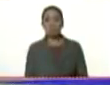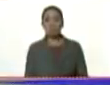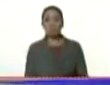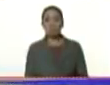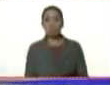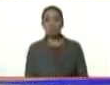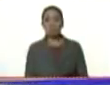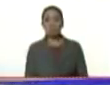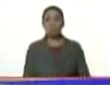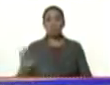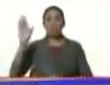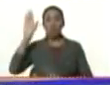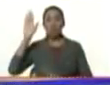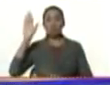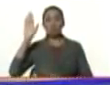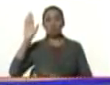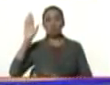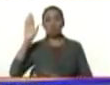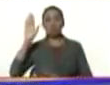juro